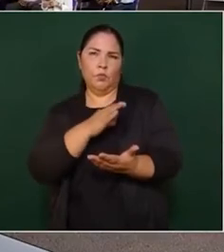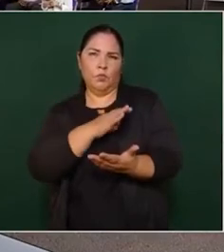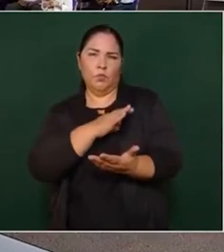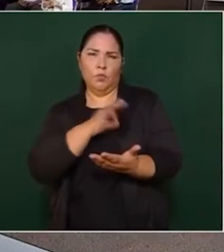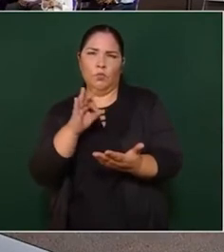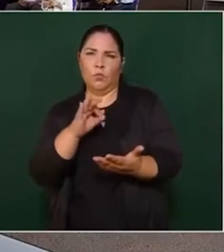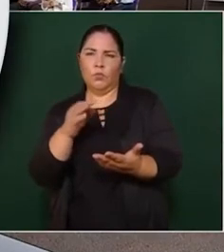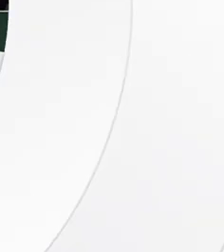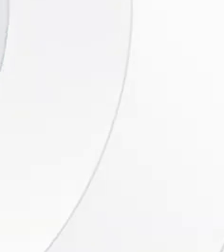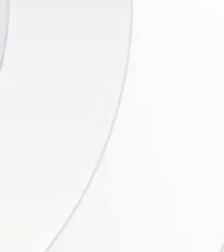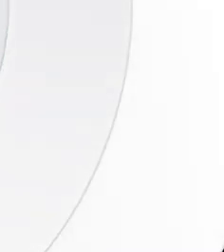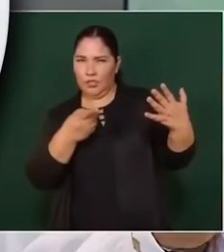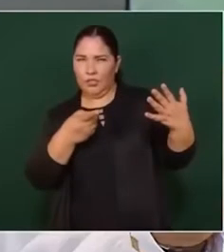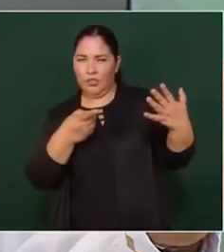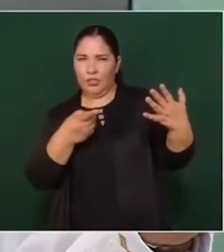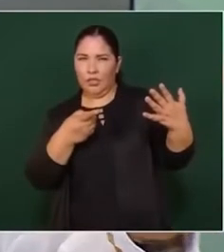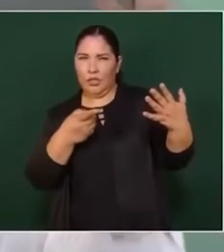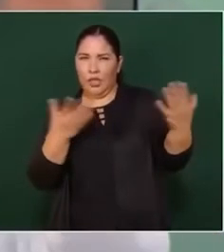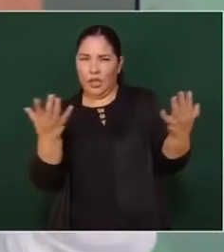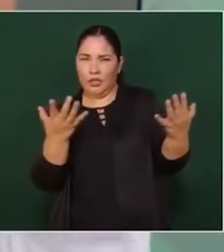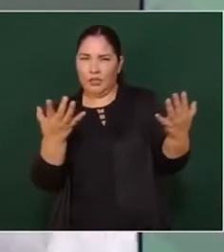ponerlo.